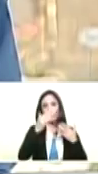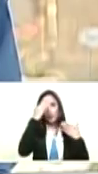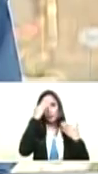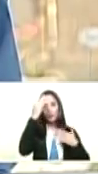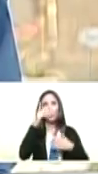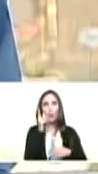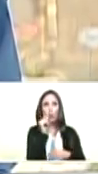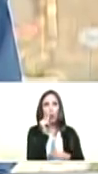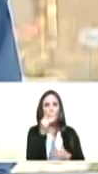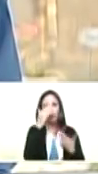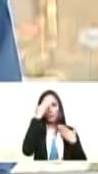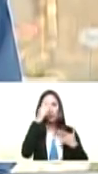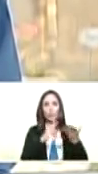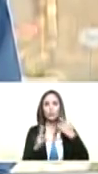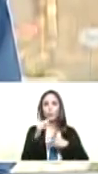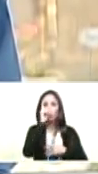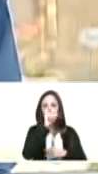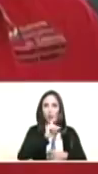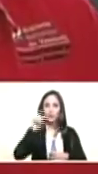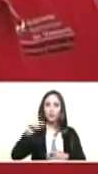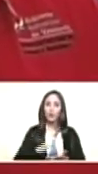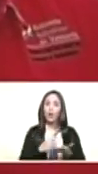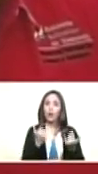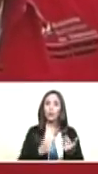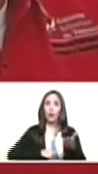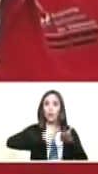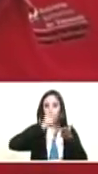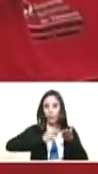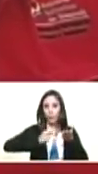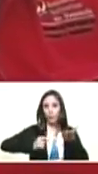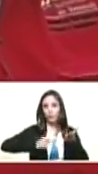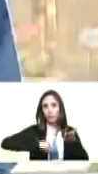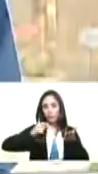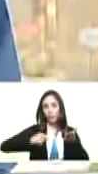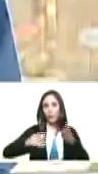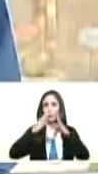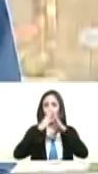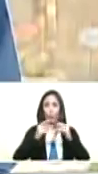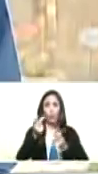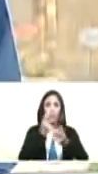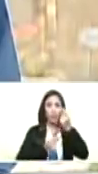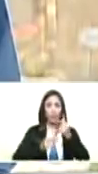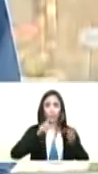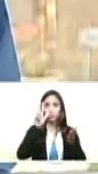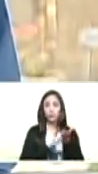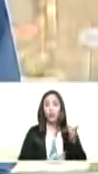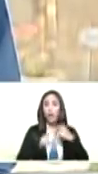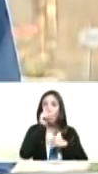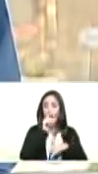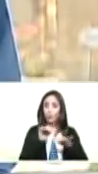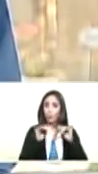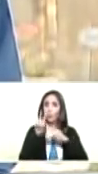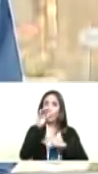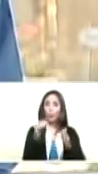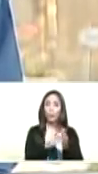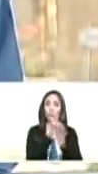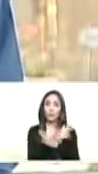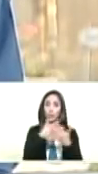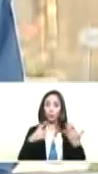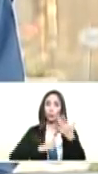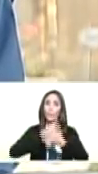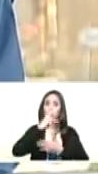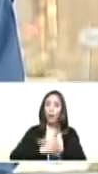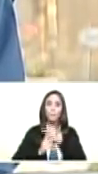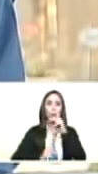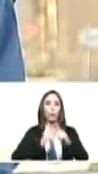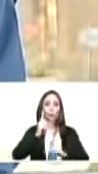este segundo aniversario, mientras yo procedo a firmar los recursos para el año 2018, para el plan productivo de los